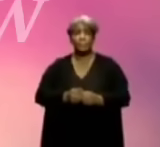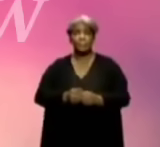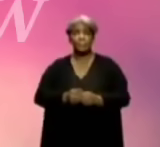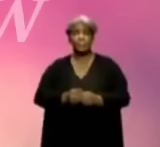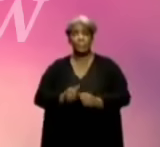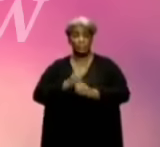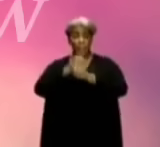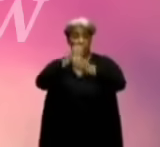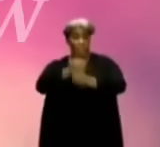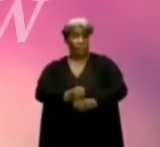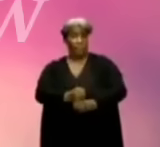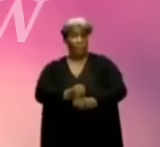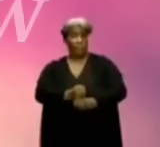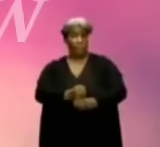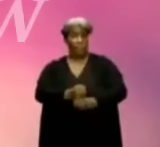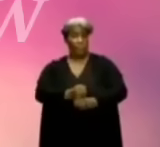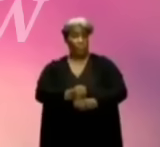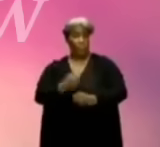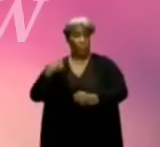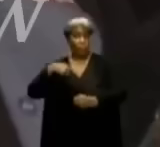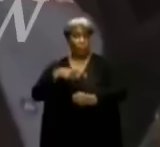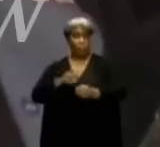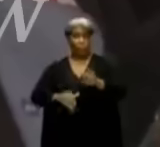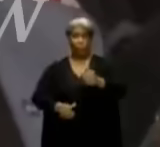el nivel de seguridad que pudimos lograr fue